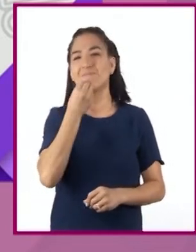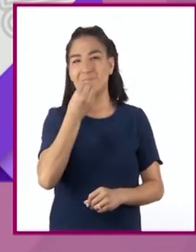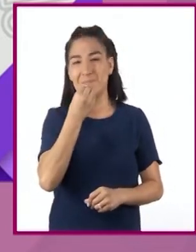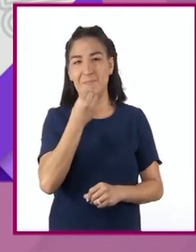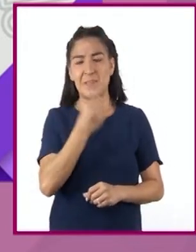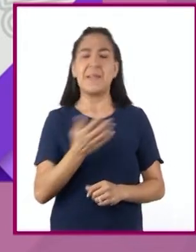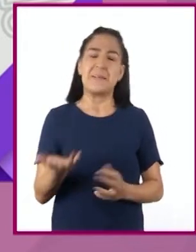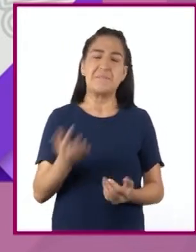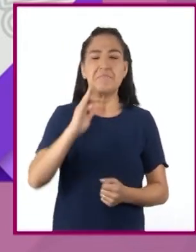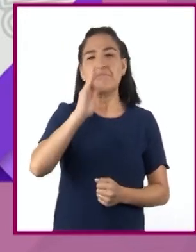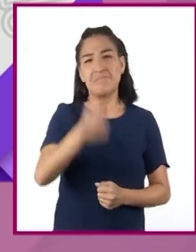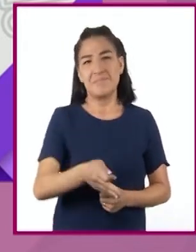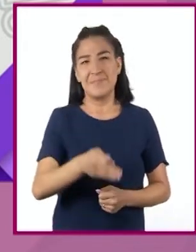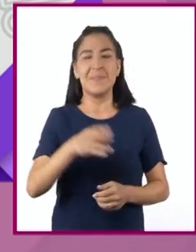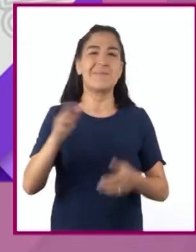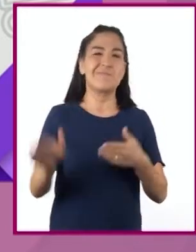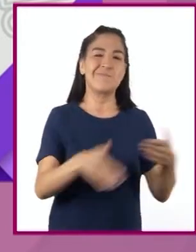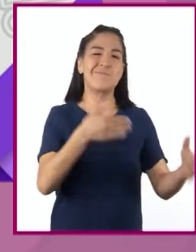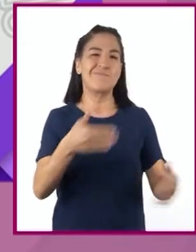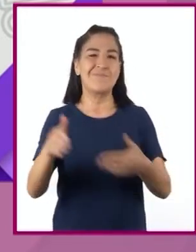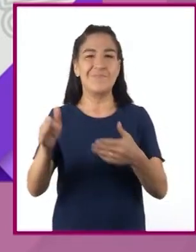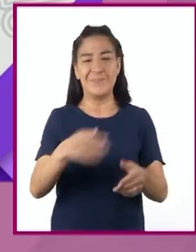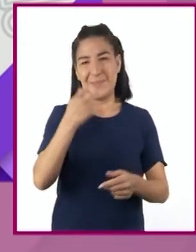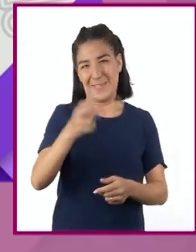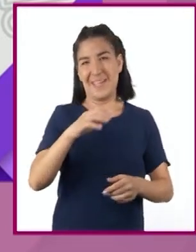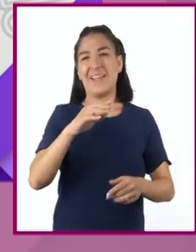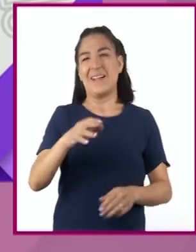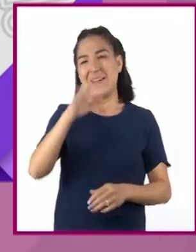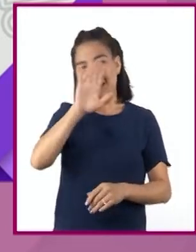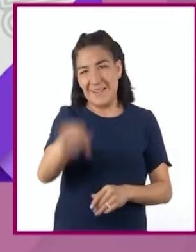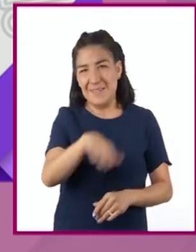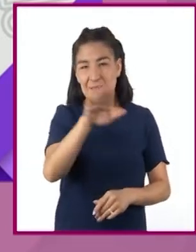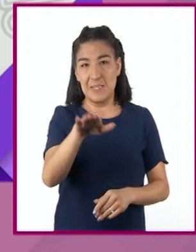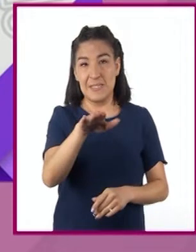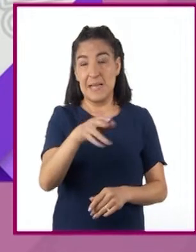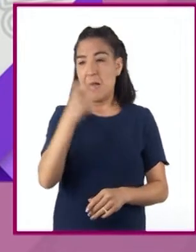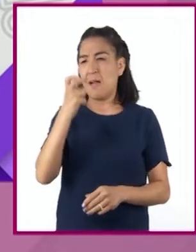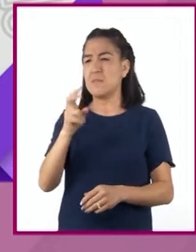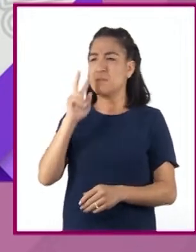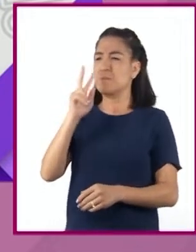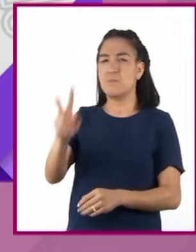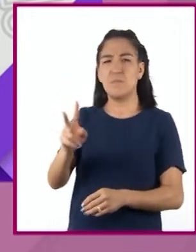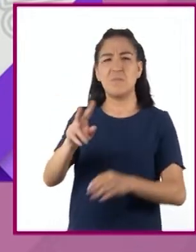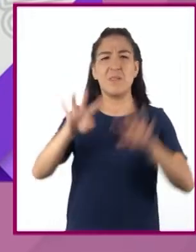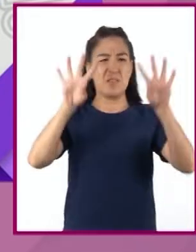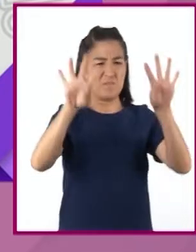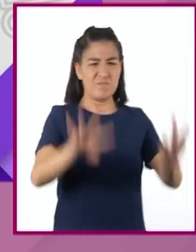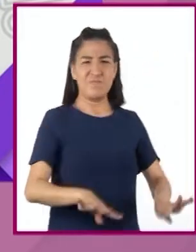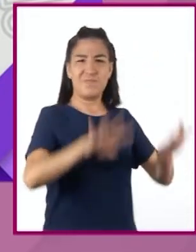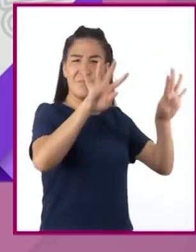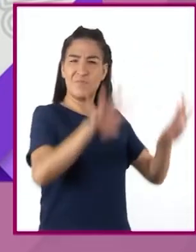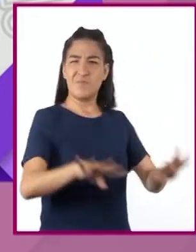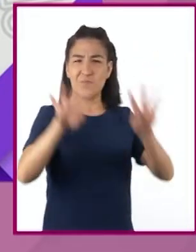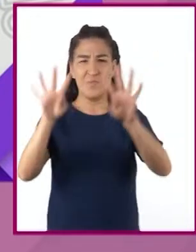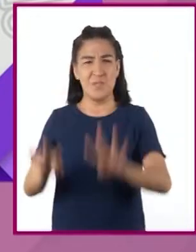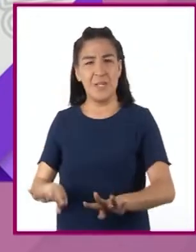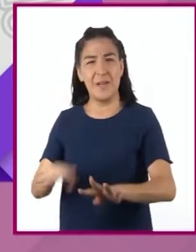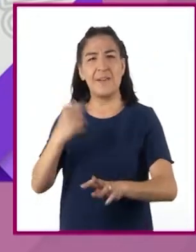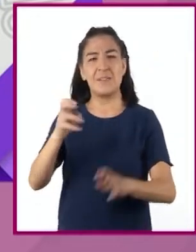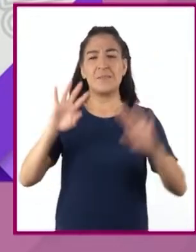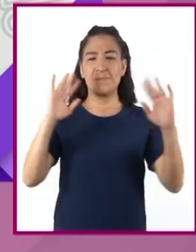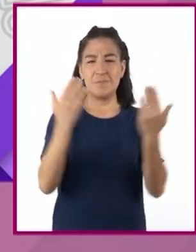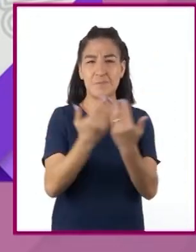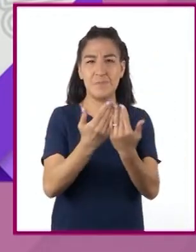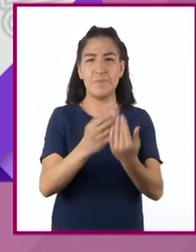que aceptó y siguió al elefante. A la mitad del camino vio las jaulas del circo y, lleno de curiosidad, preguntó